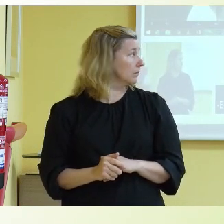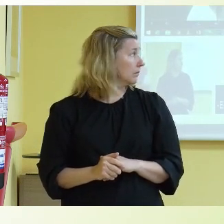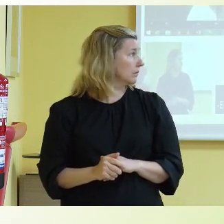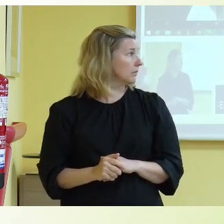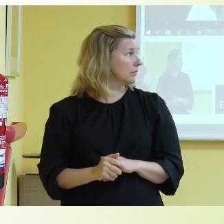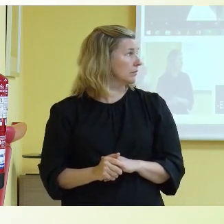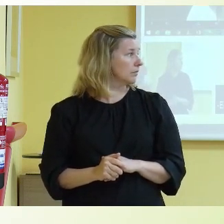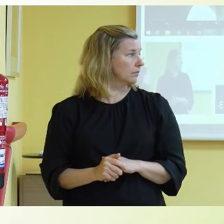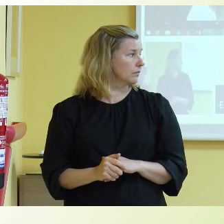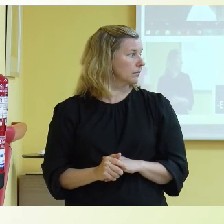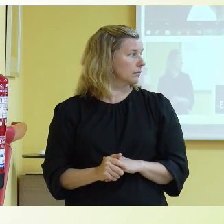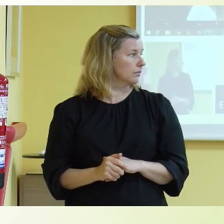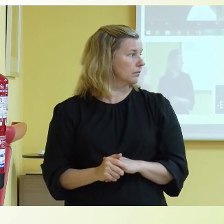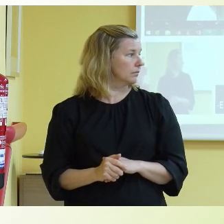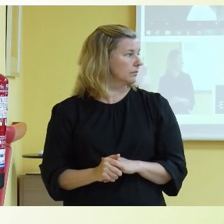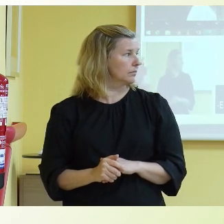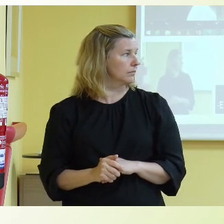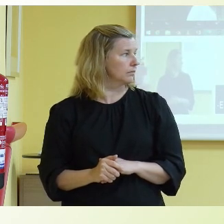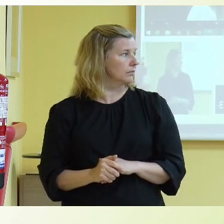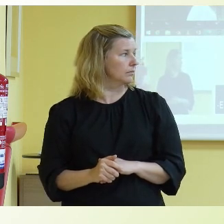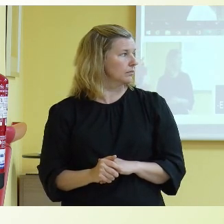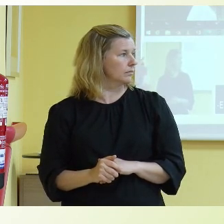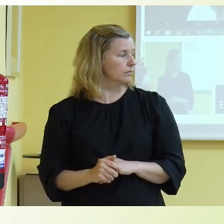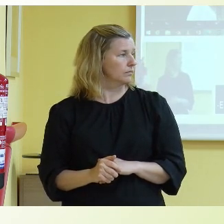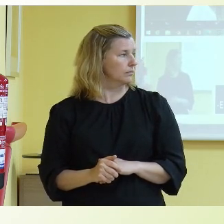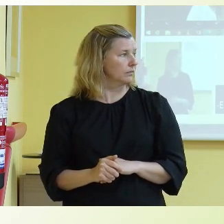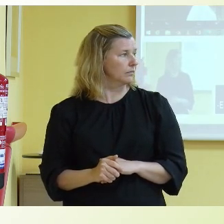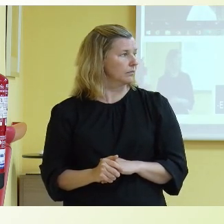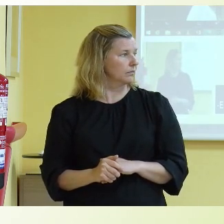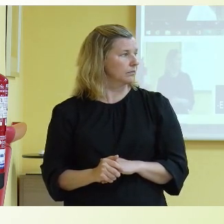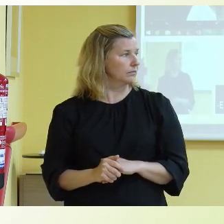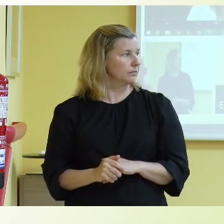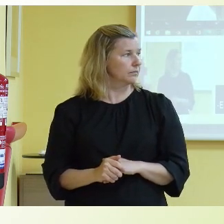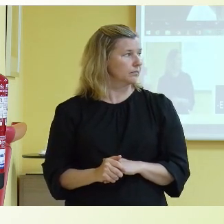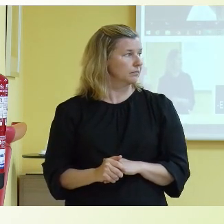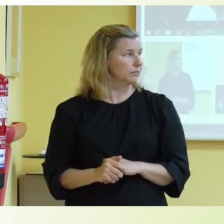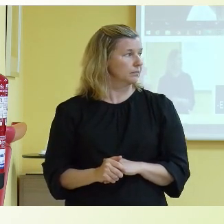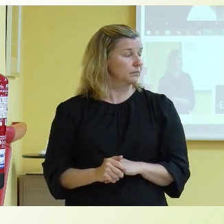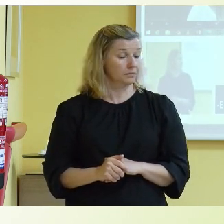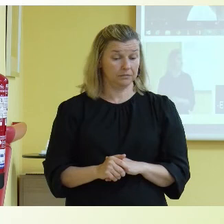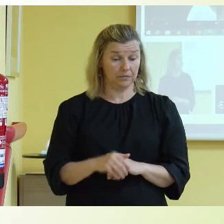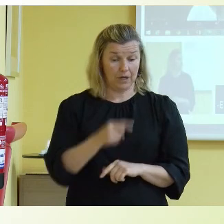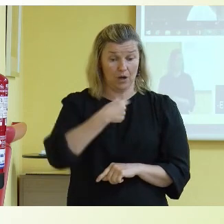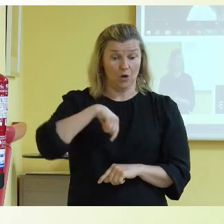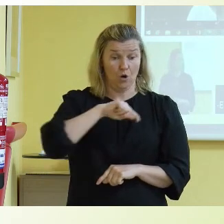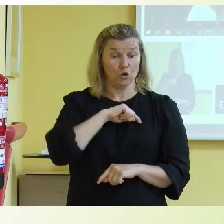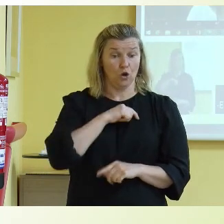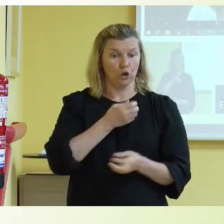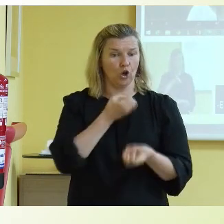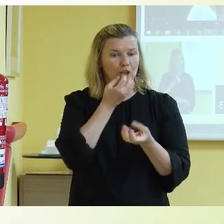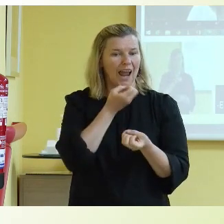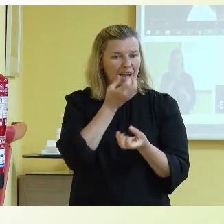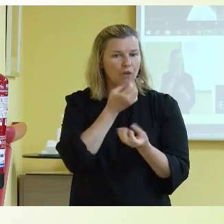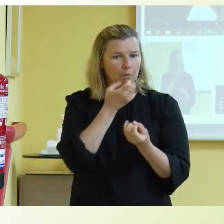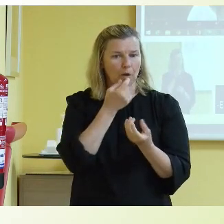Susana. Bueno, la información que nosotros tenemos